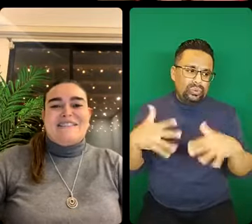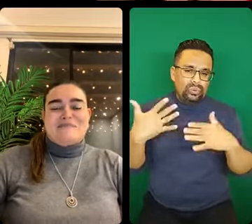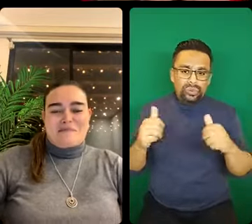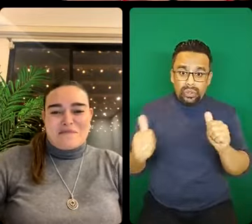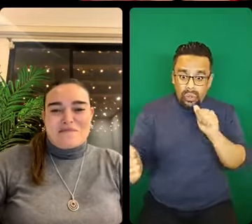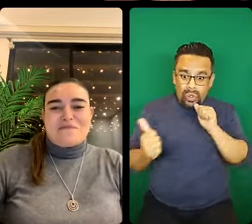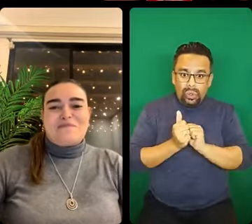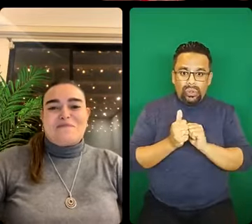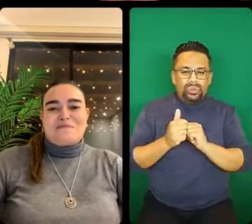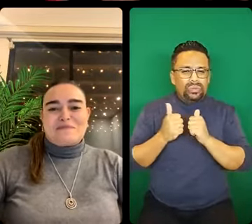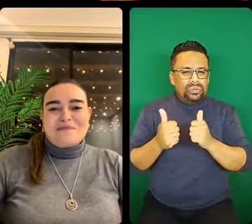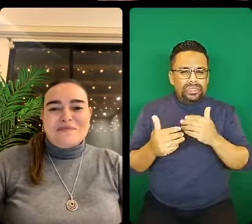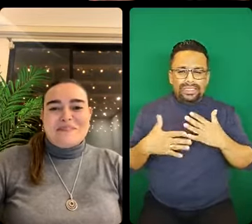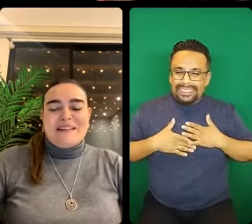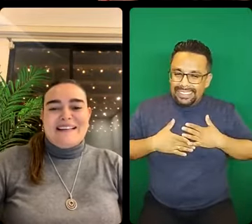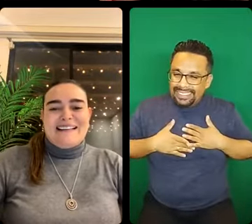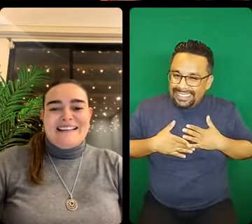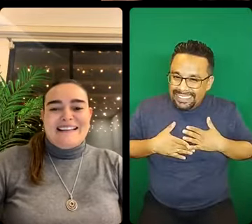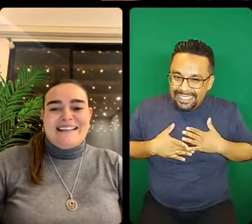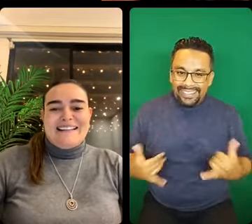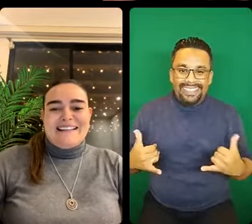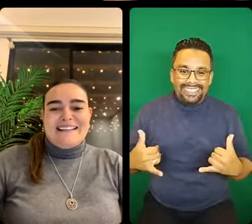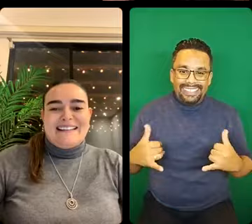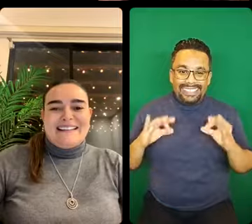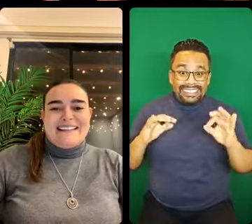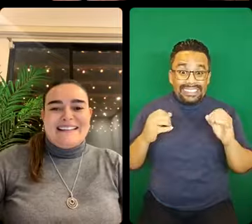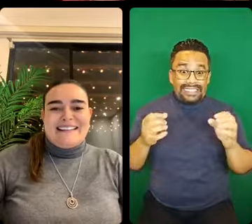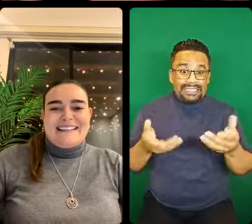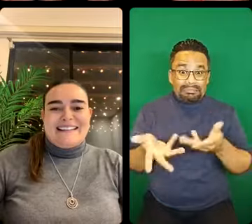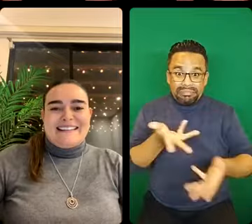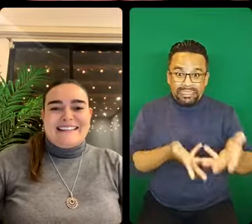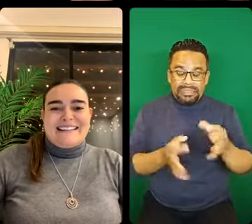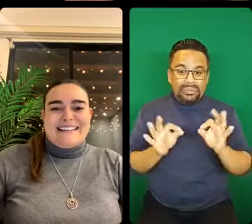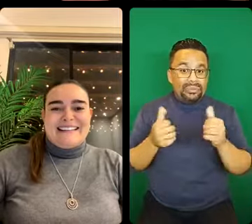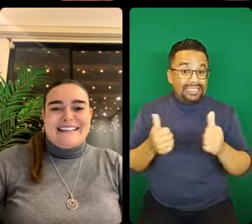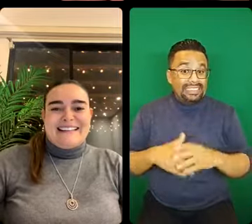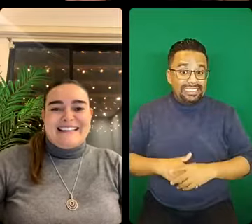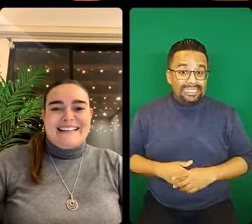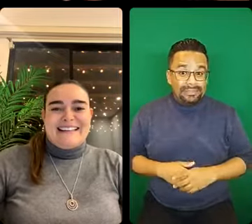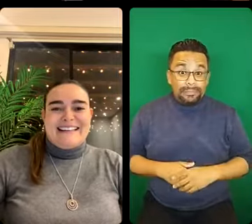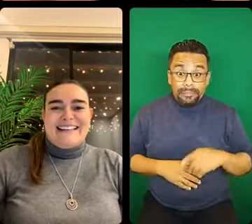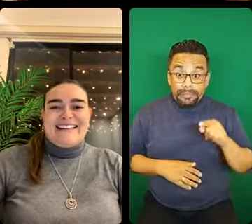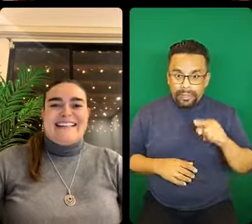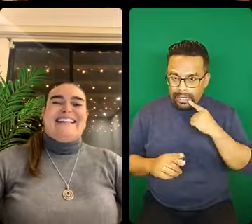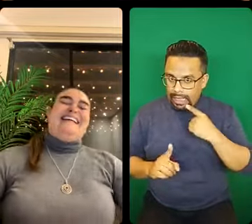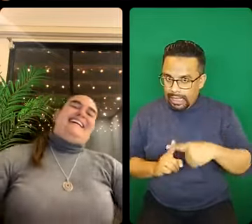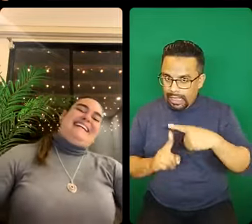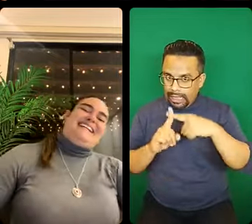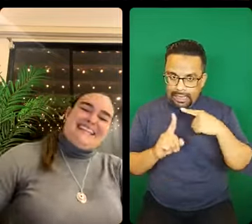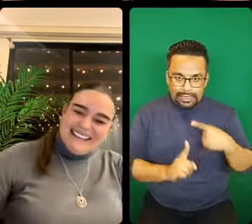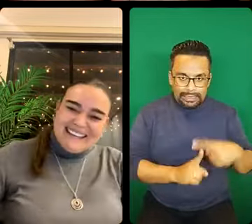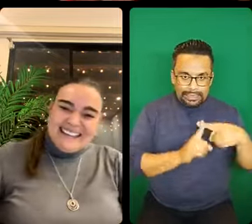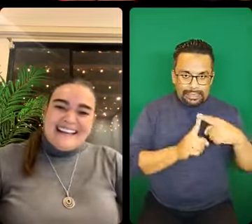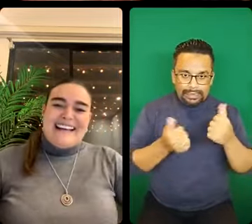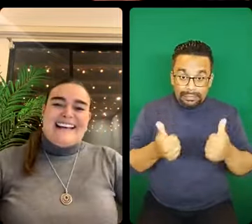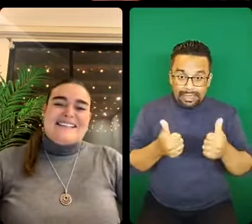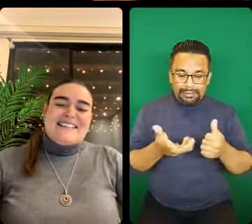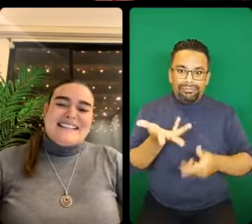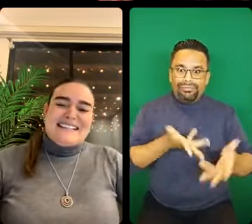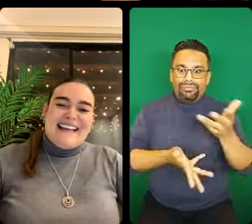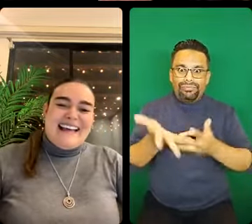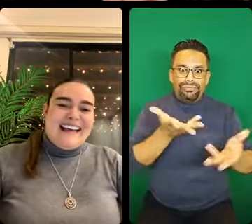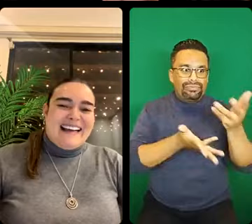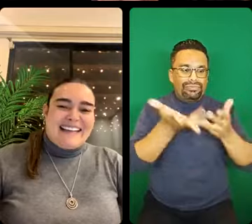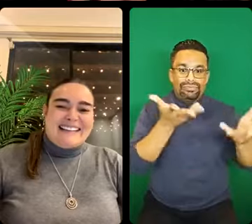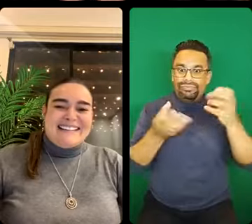estamos realmente felices del éxito que tuvimos con ustedes. Lo que pasa es que cuando hay buenas energías todo fluye y todo es divino, y las energías de